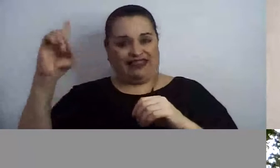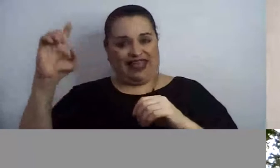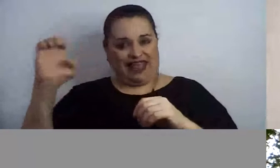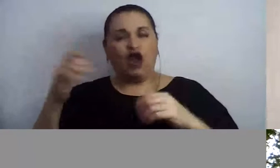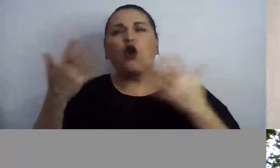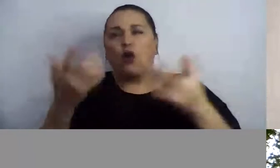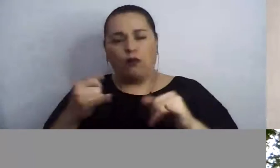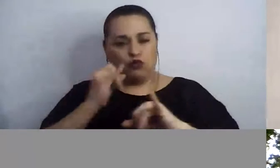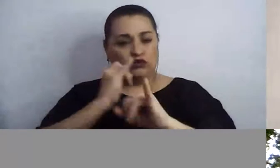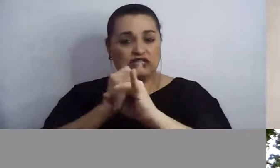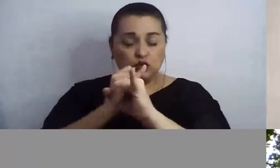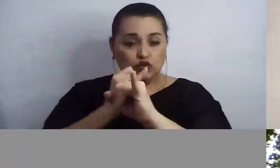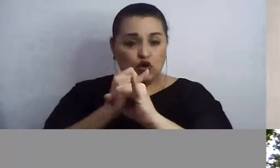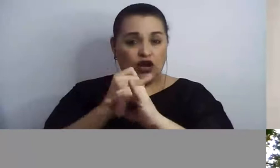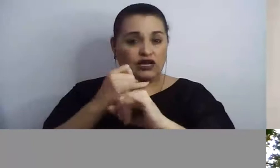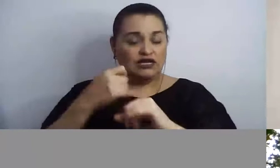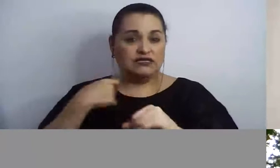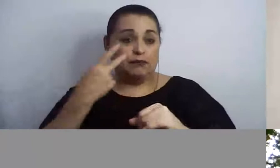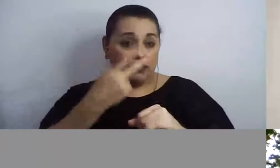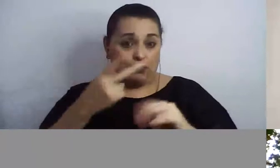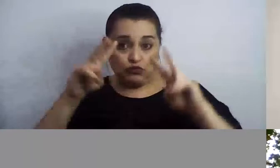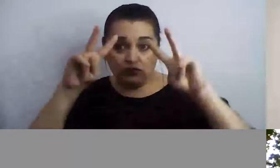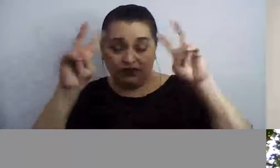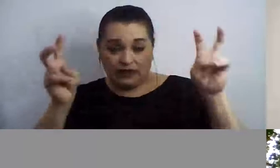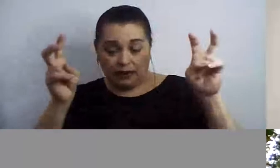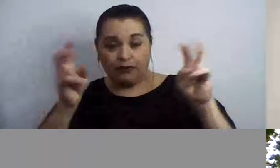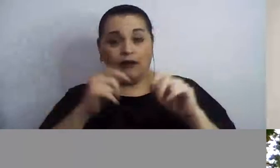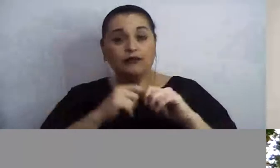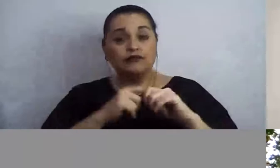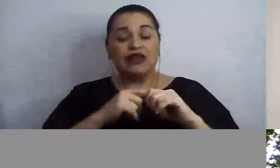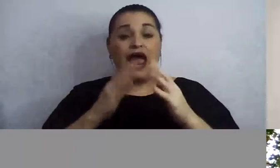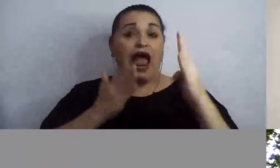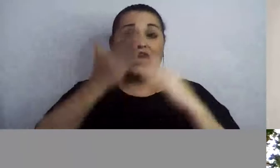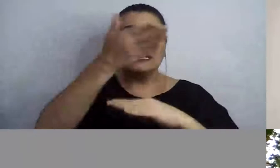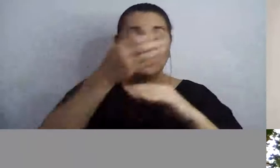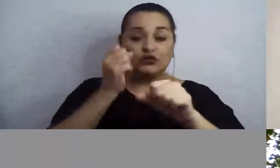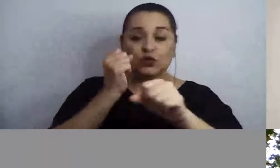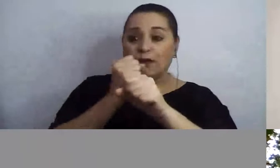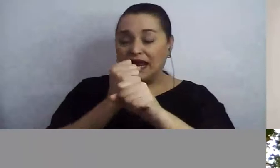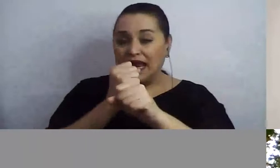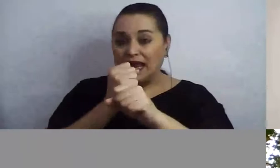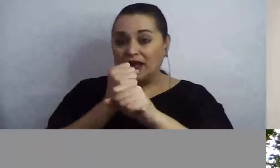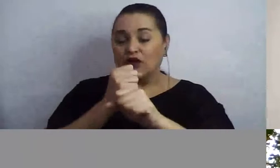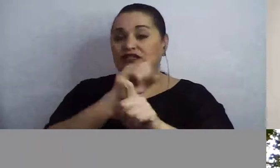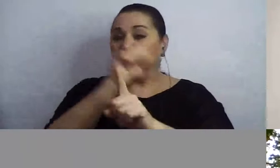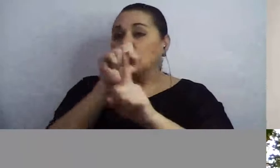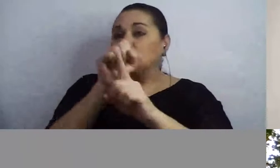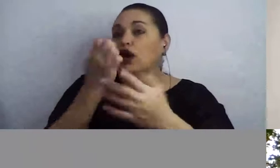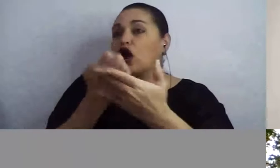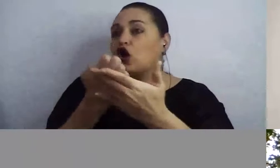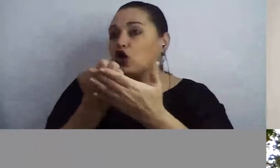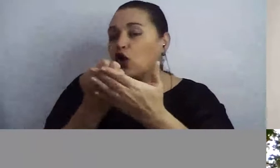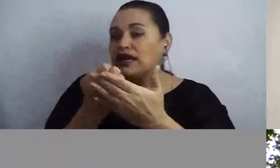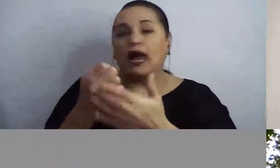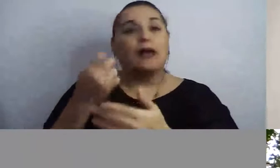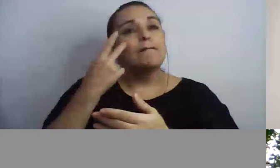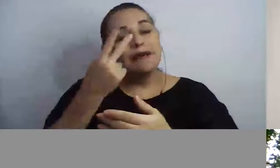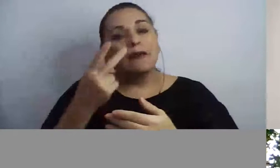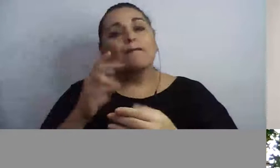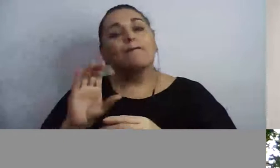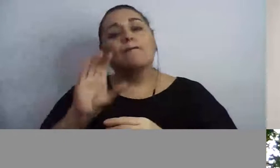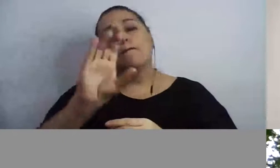instituciones dejemos de ver por ejemplo el tema de acceso a empleo como un asunto económico y veamos a su vez bono de género que es